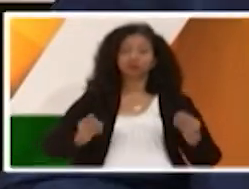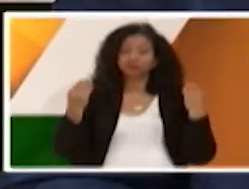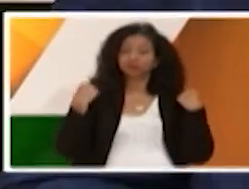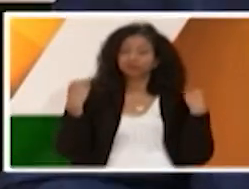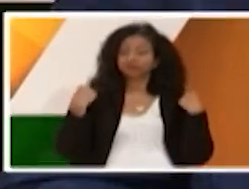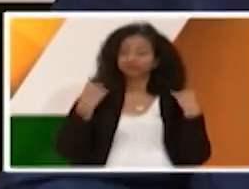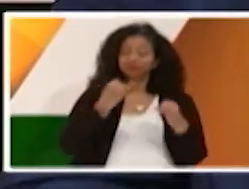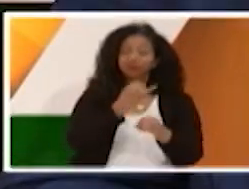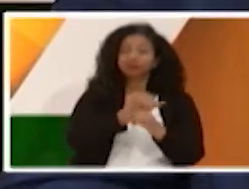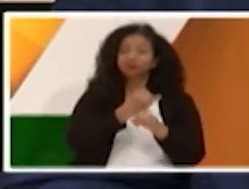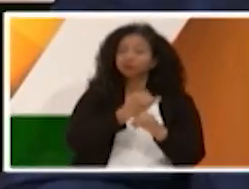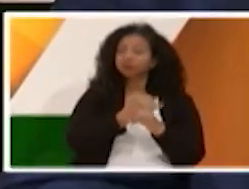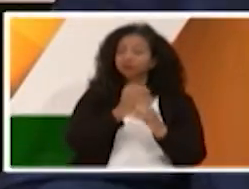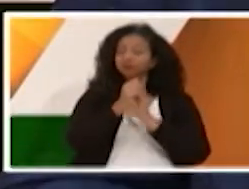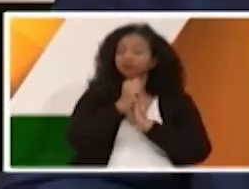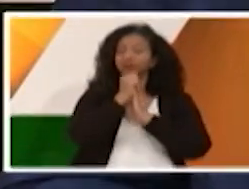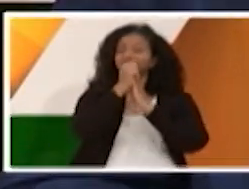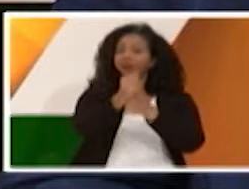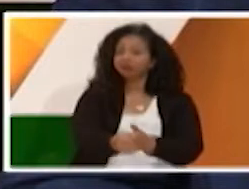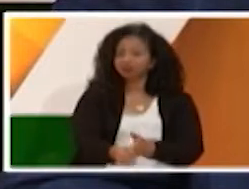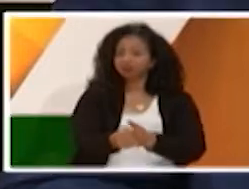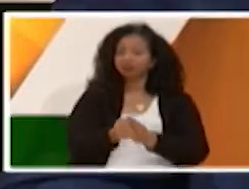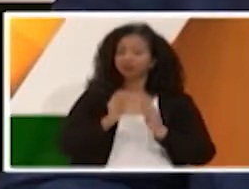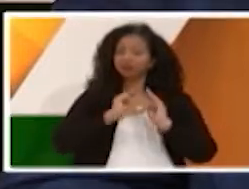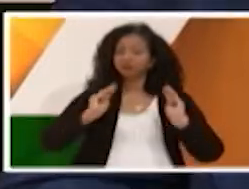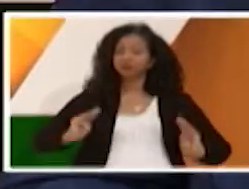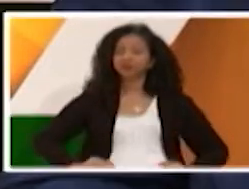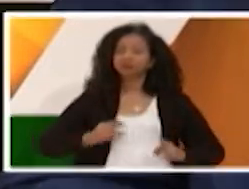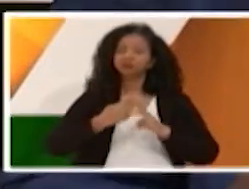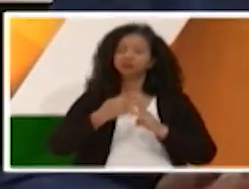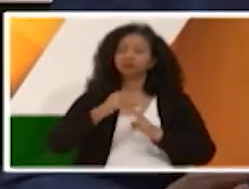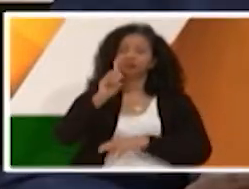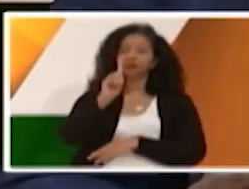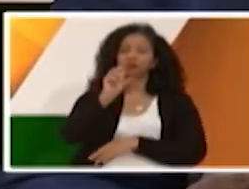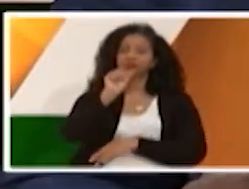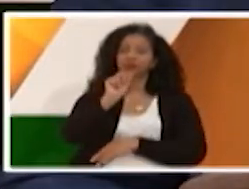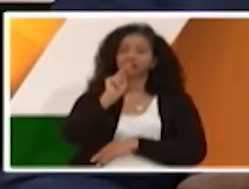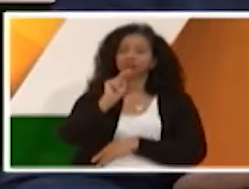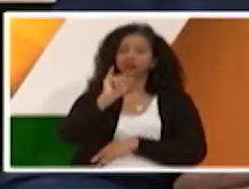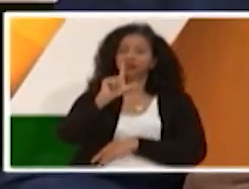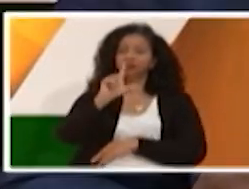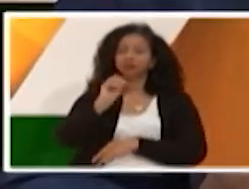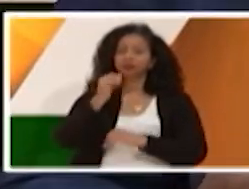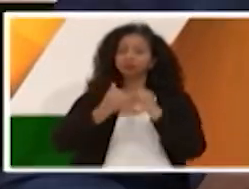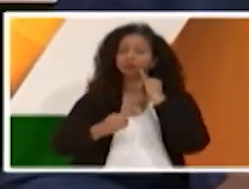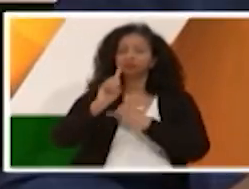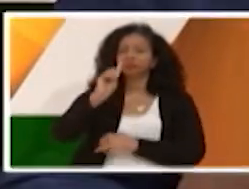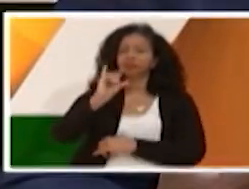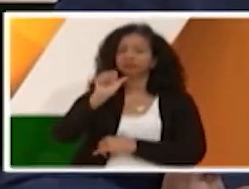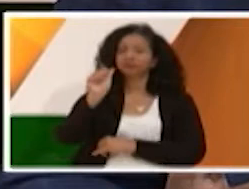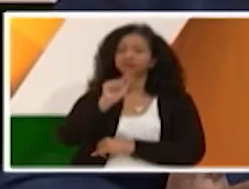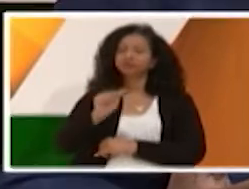está encabezada por el ministro, el licenciado Danilo Díaz, y un grupo de hombres y mujeres que siempre hemos tenido